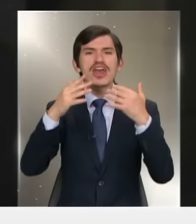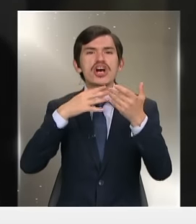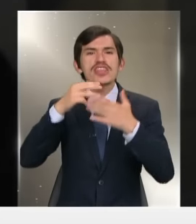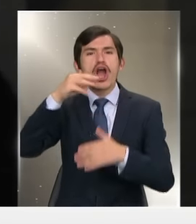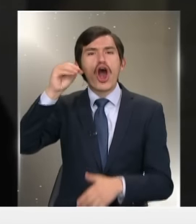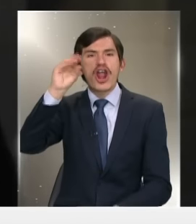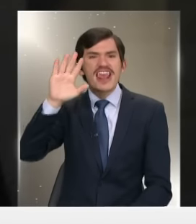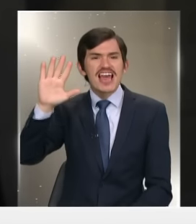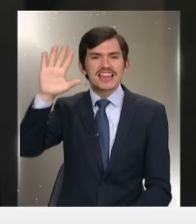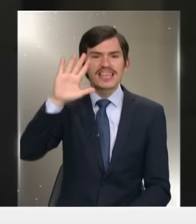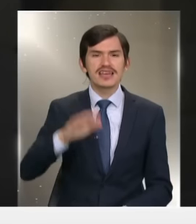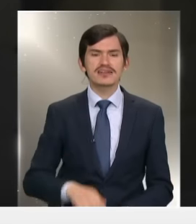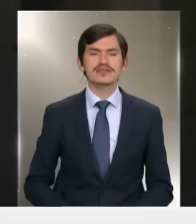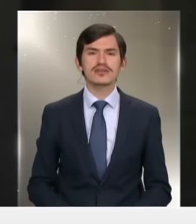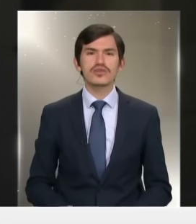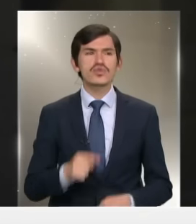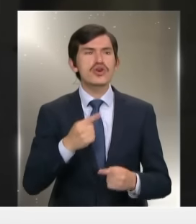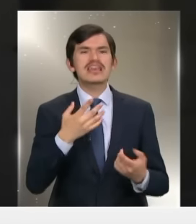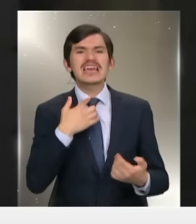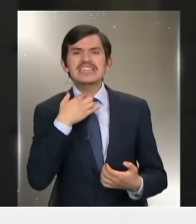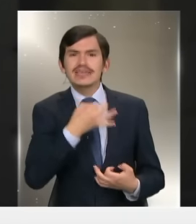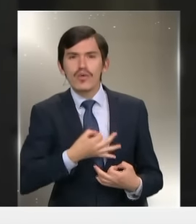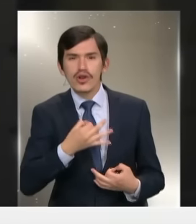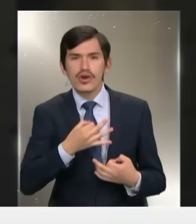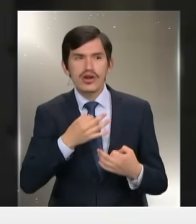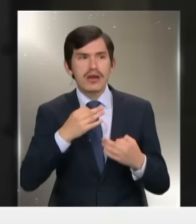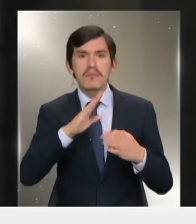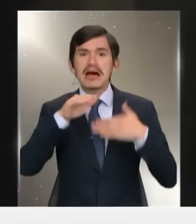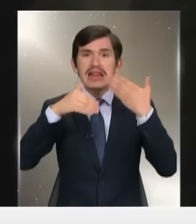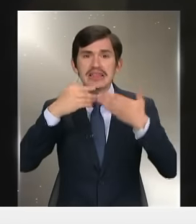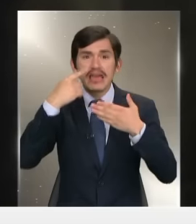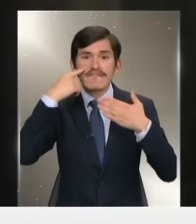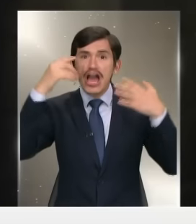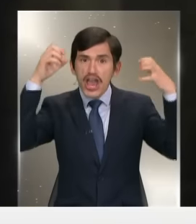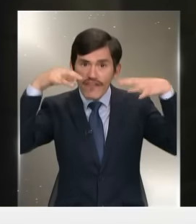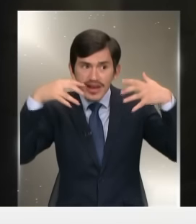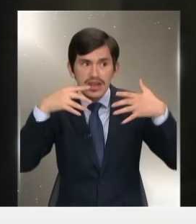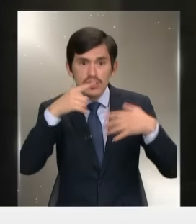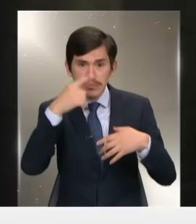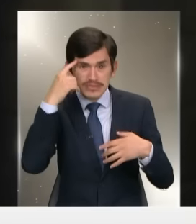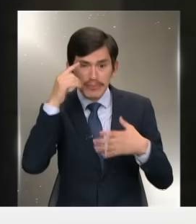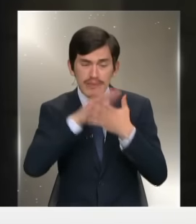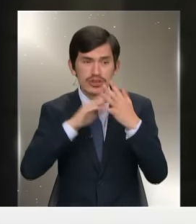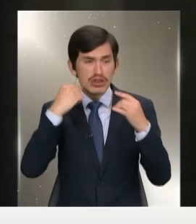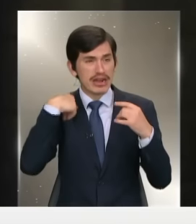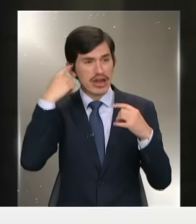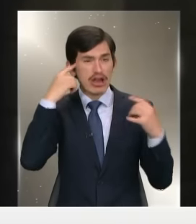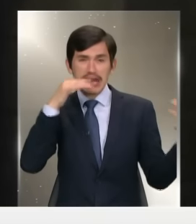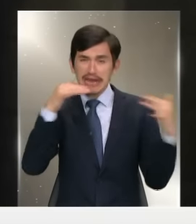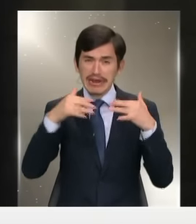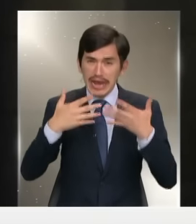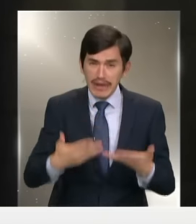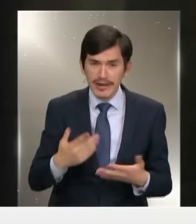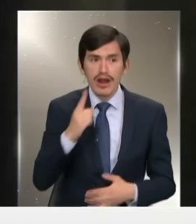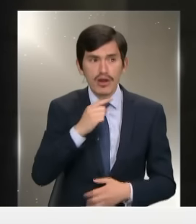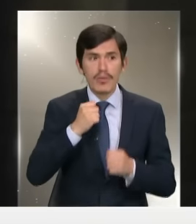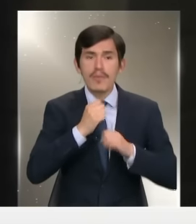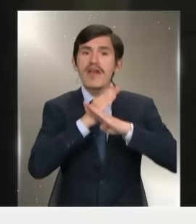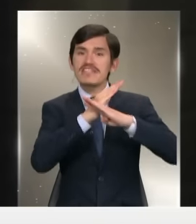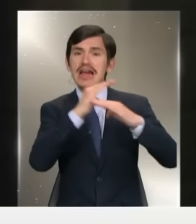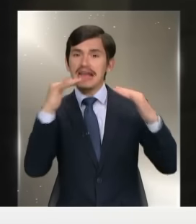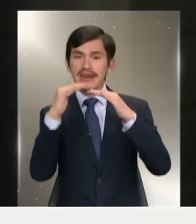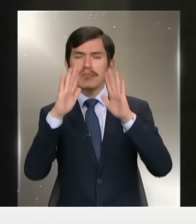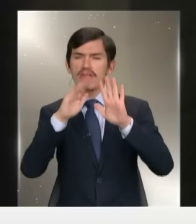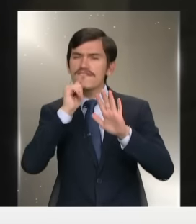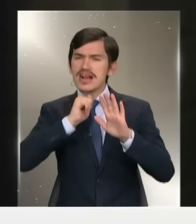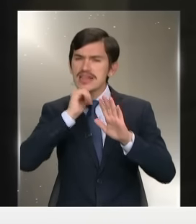Oriente? ¿Qué tan seguro está de que no va a llover? Mire, no creo que vaya a haber una guerra total. Creo que podemos evitarla, pero todavía queda